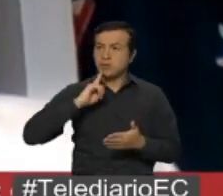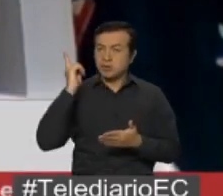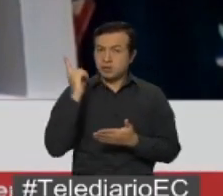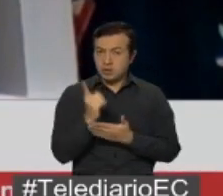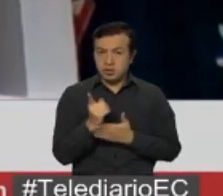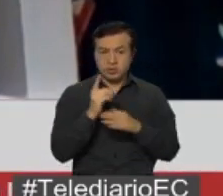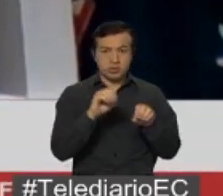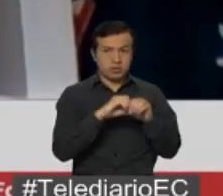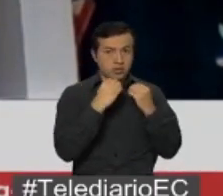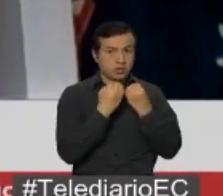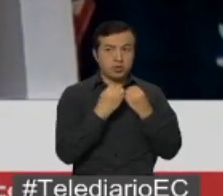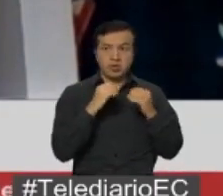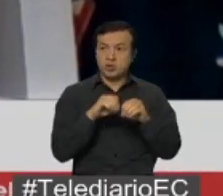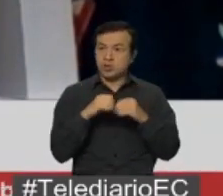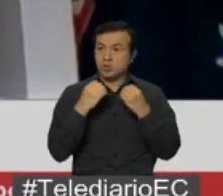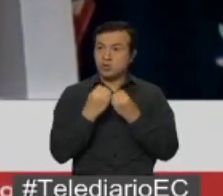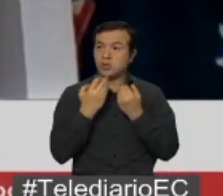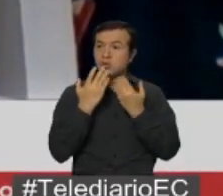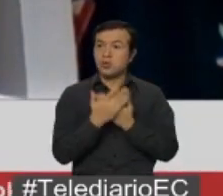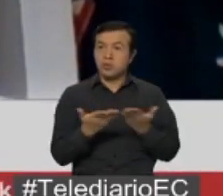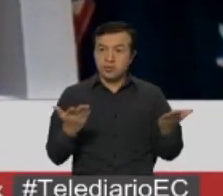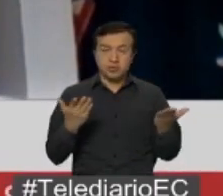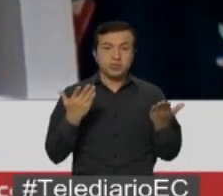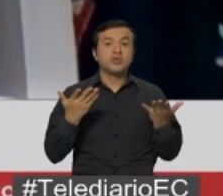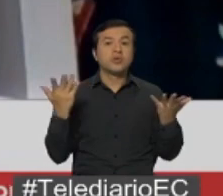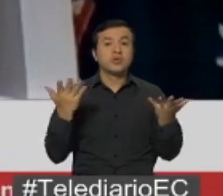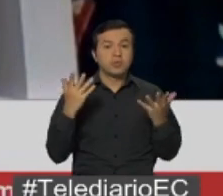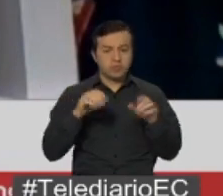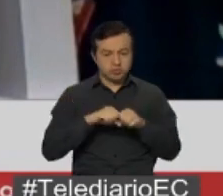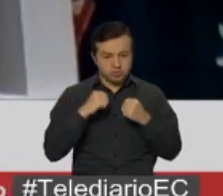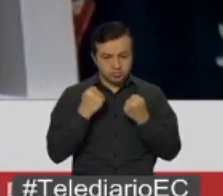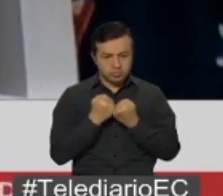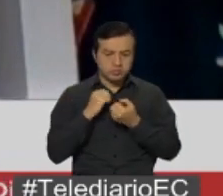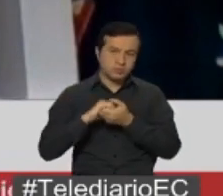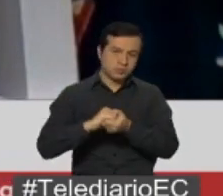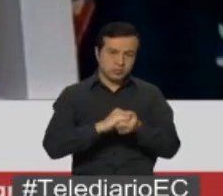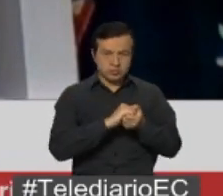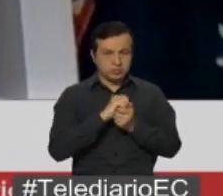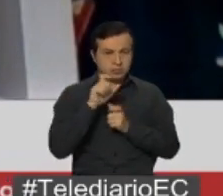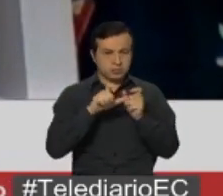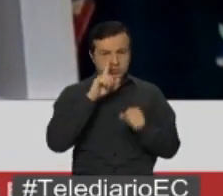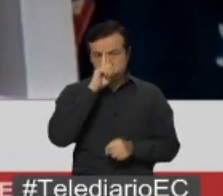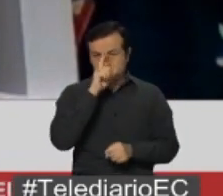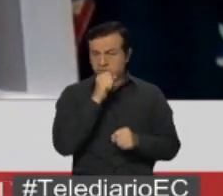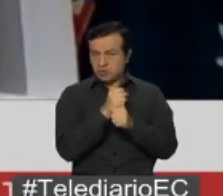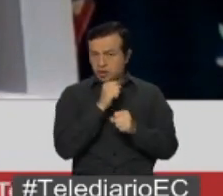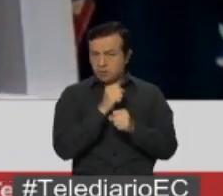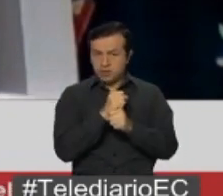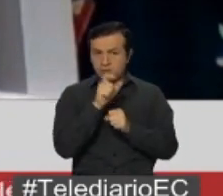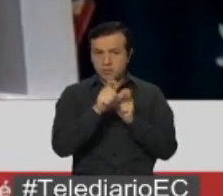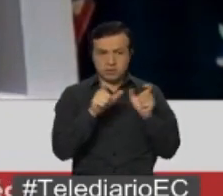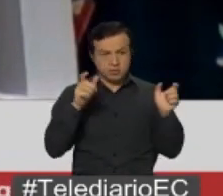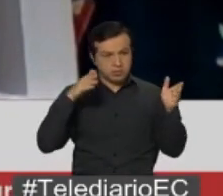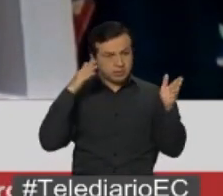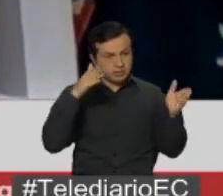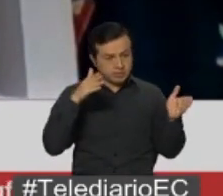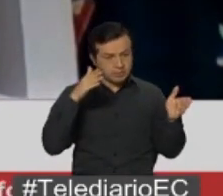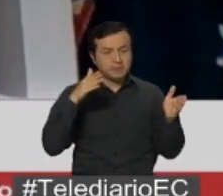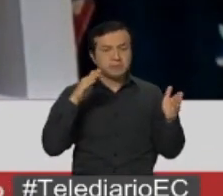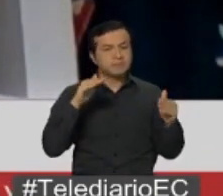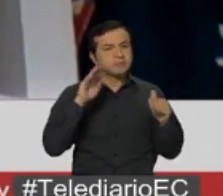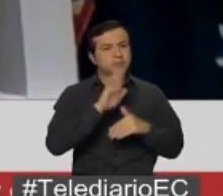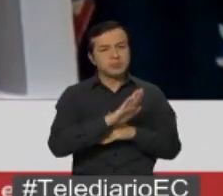estas organizaciones que tienen un principio social que ponen al trabajo y a las personas por sobre el capital han hecho una labor